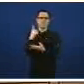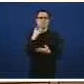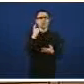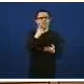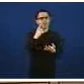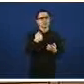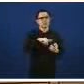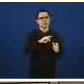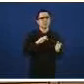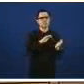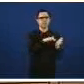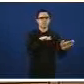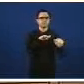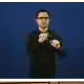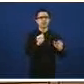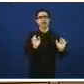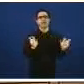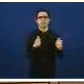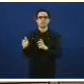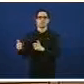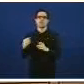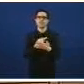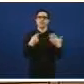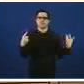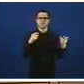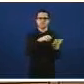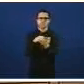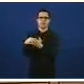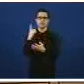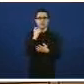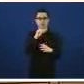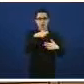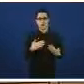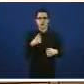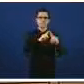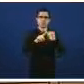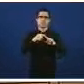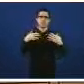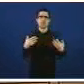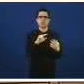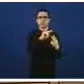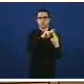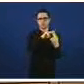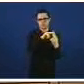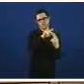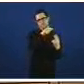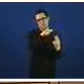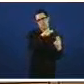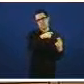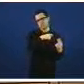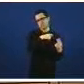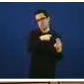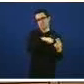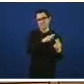as entidades financeiras Costaza Xeis En este momento O problema se concreta En dúas entidades financeiras en España Nova